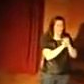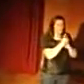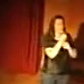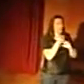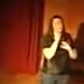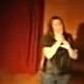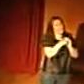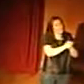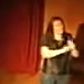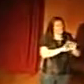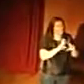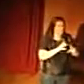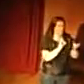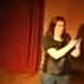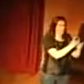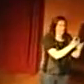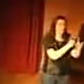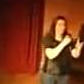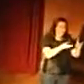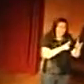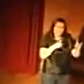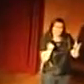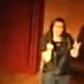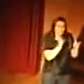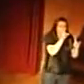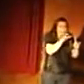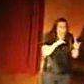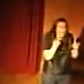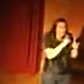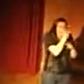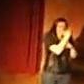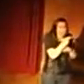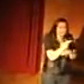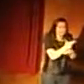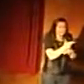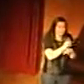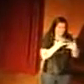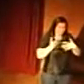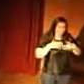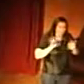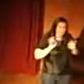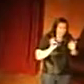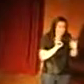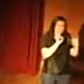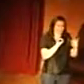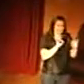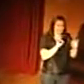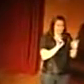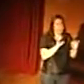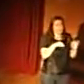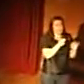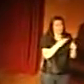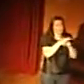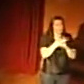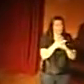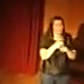paisaje en introducir figuras humanas que están haciendo cosas que se visten de una determinada forma o que incluso en algunos casos como veremos